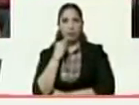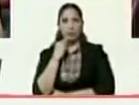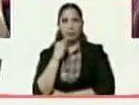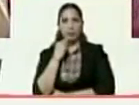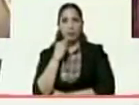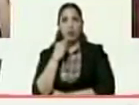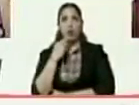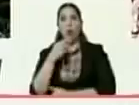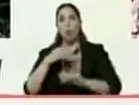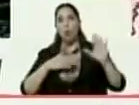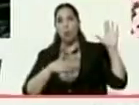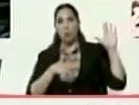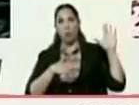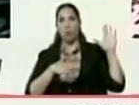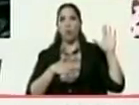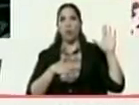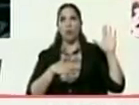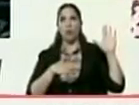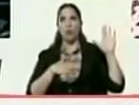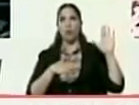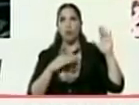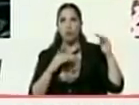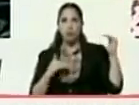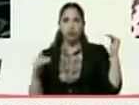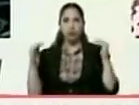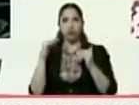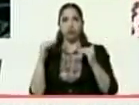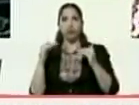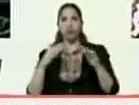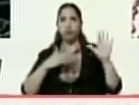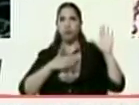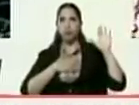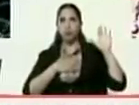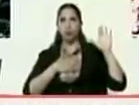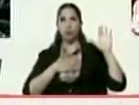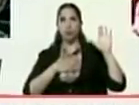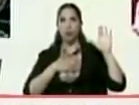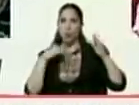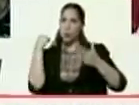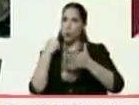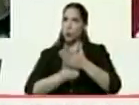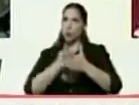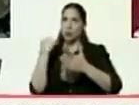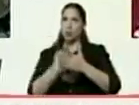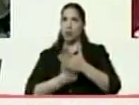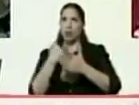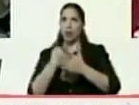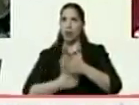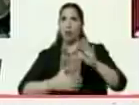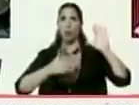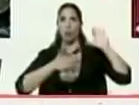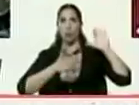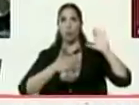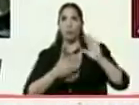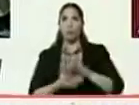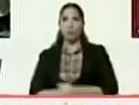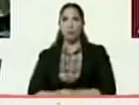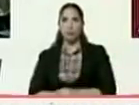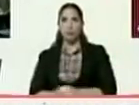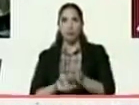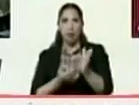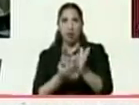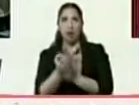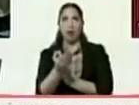Juro vencer, juro luchar, juro ser